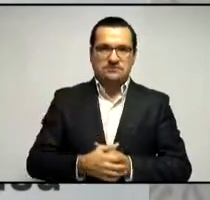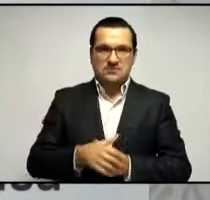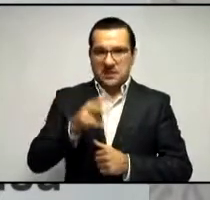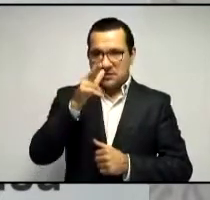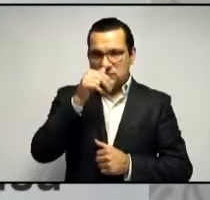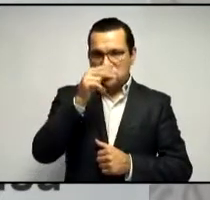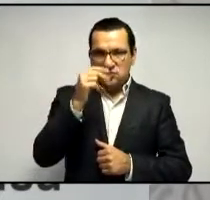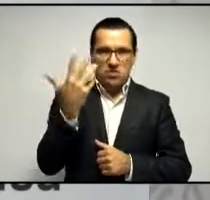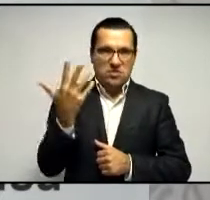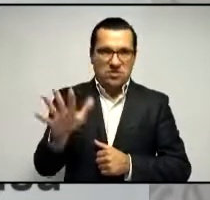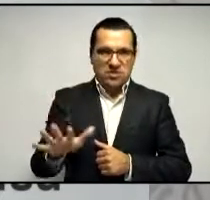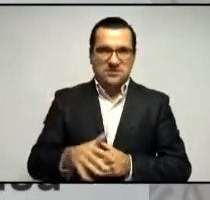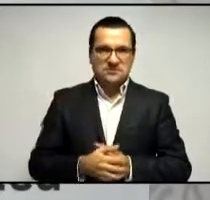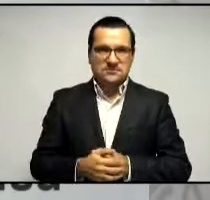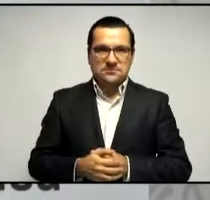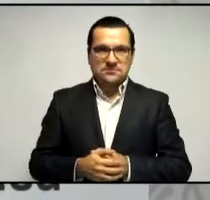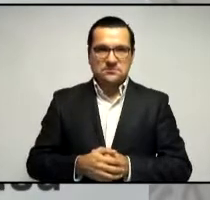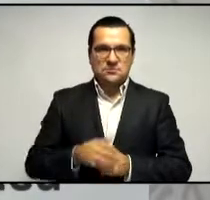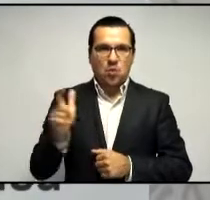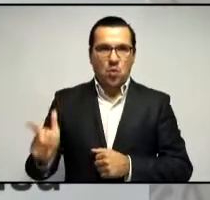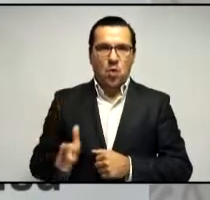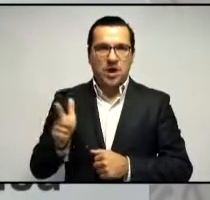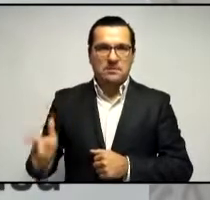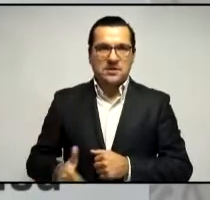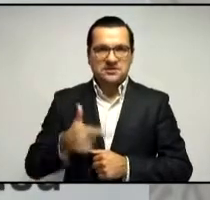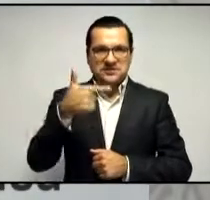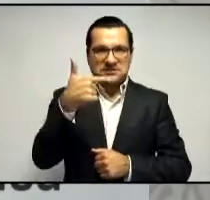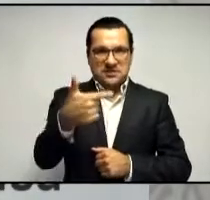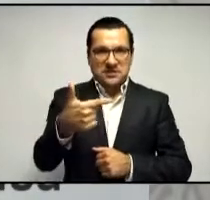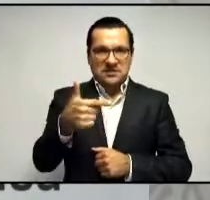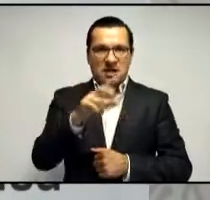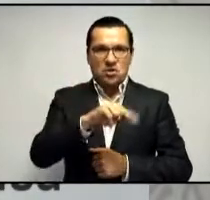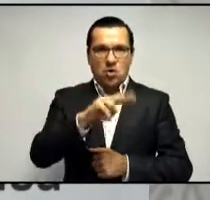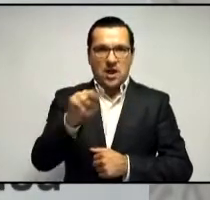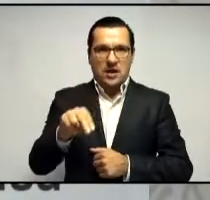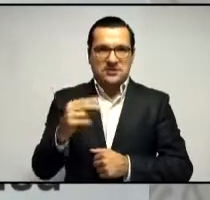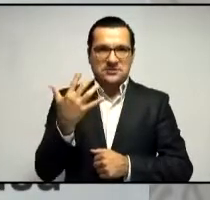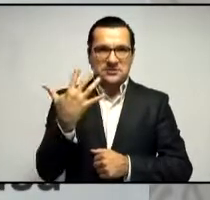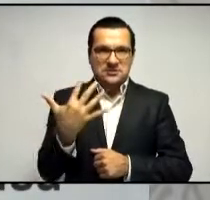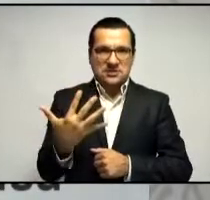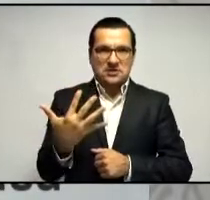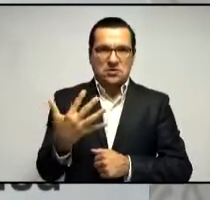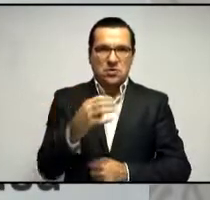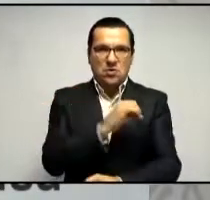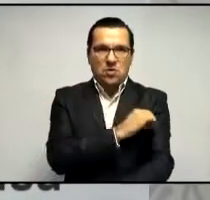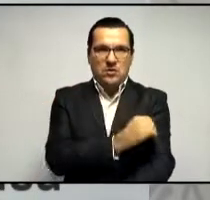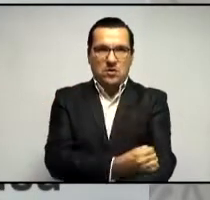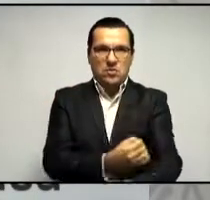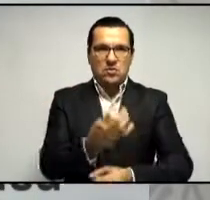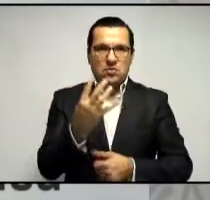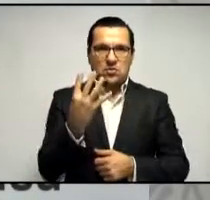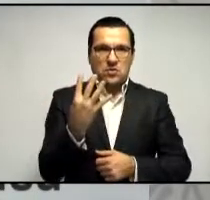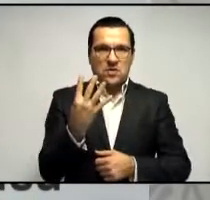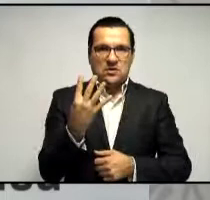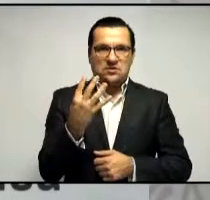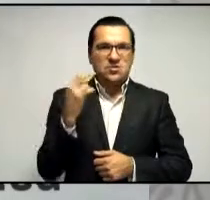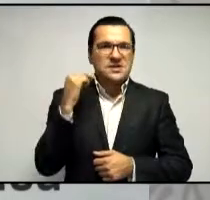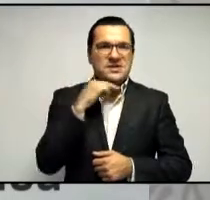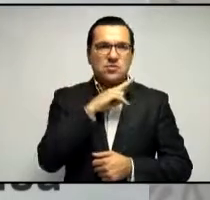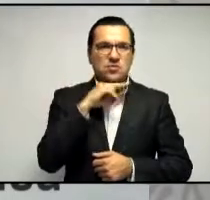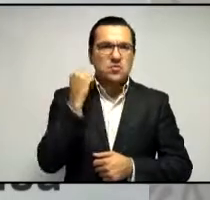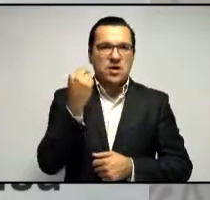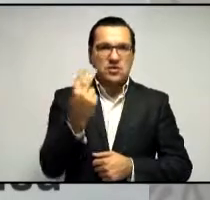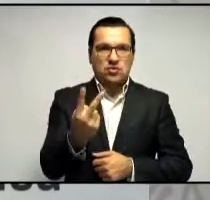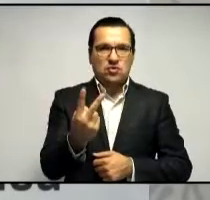hermosillo 10 guaymas 7 nogales 5 k gm 4 navojoa